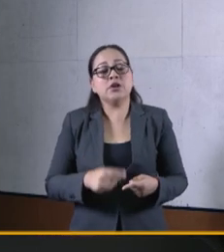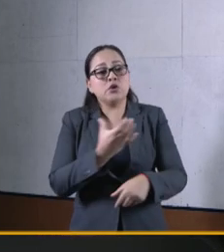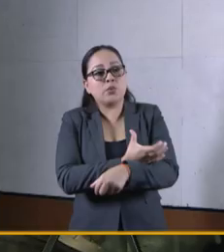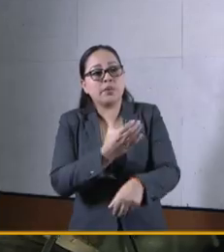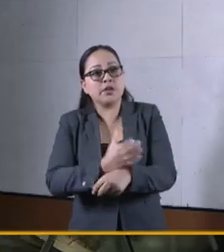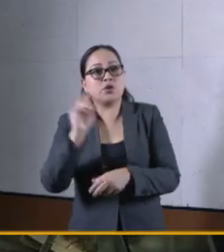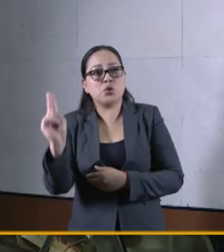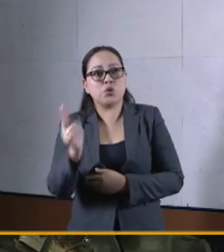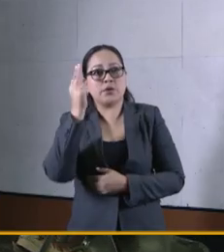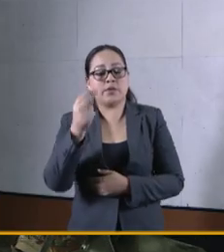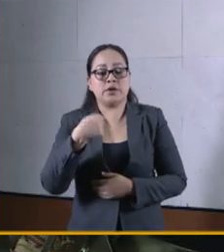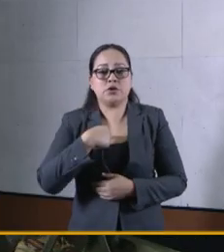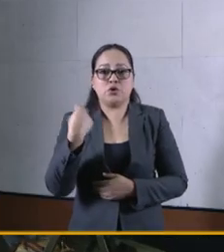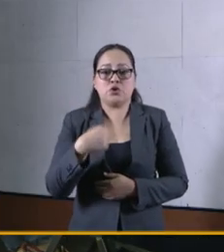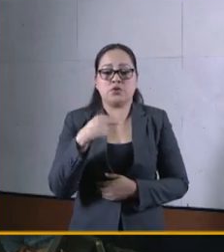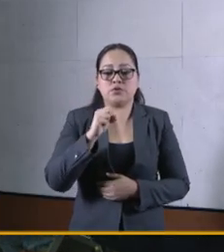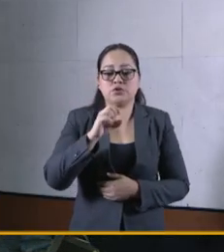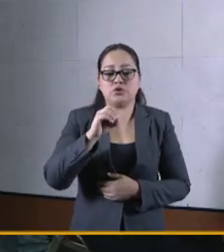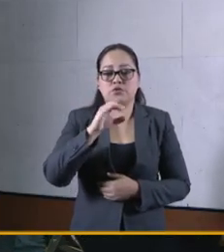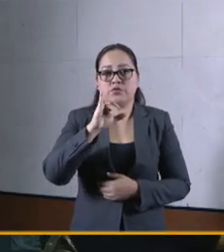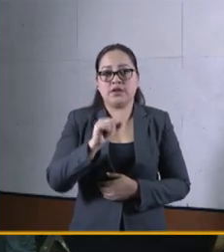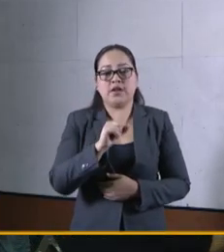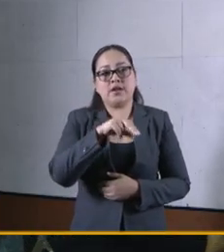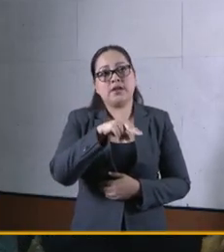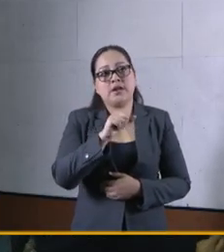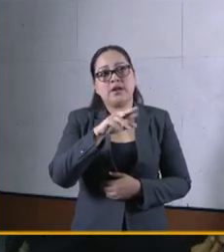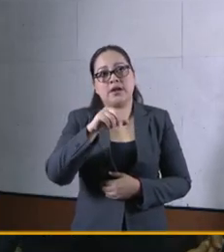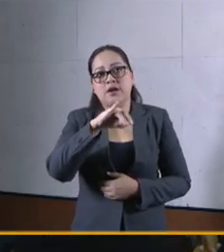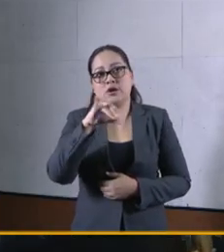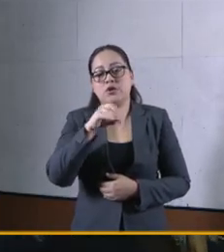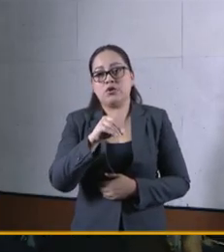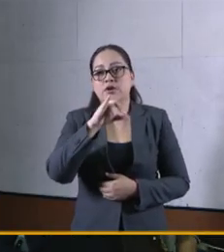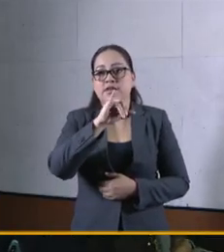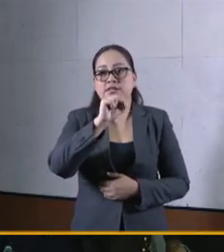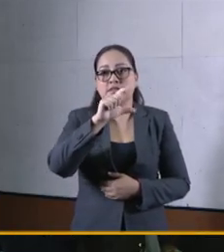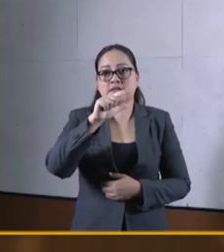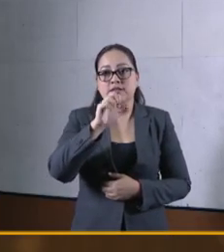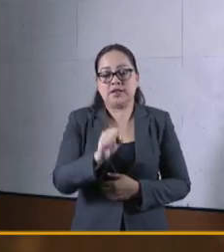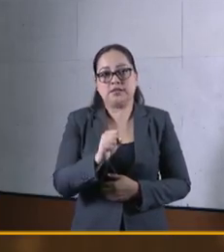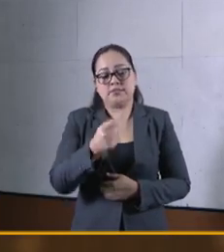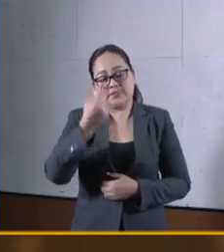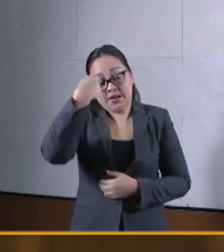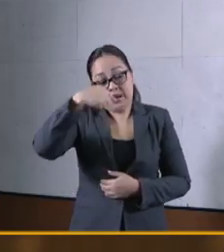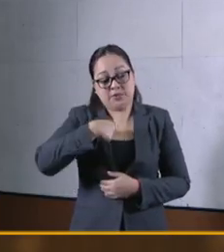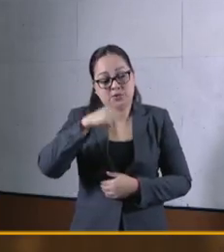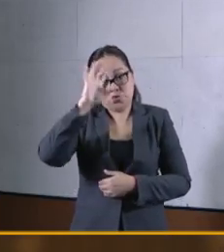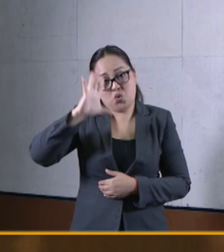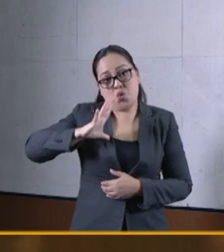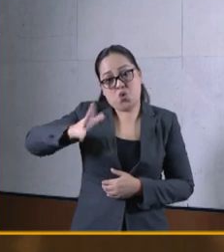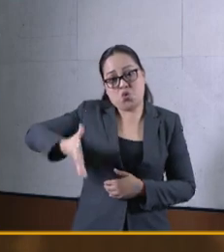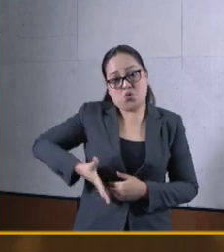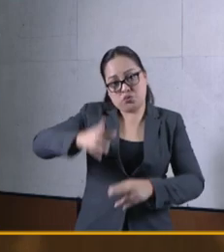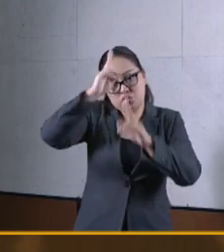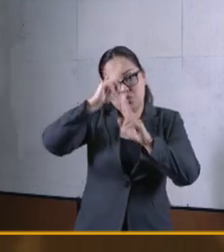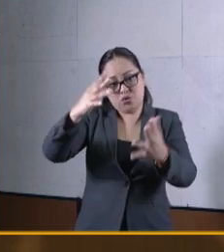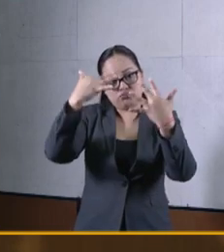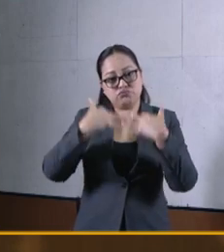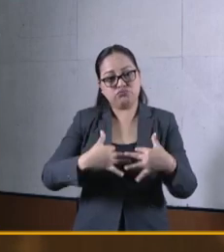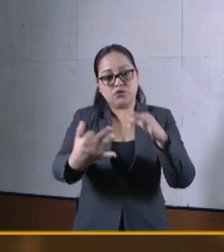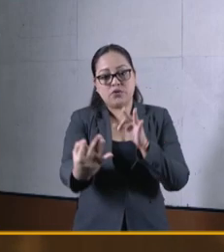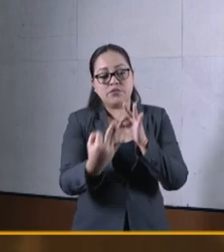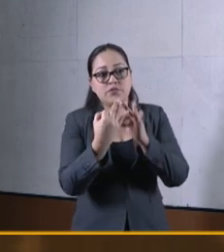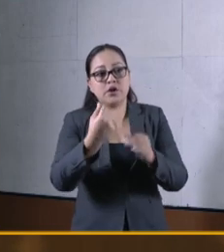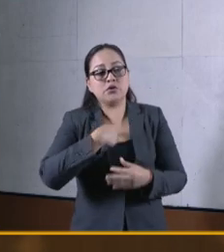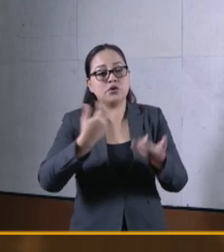mi nombre es sofía y alexa naranjo islas y es un honor estar aquí frente a ustedes en representación de los